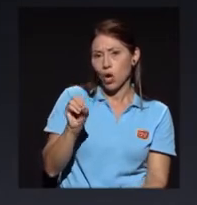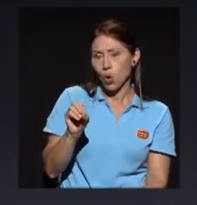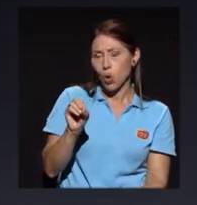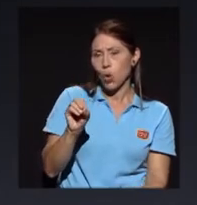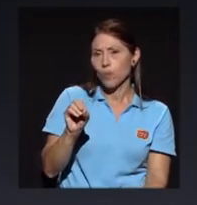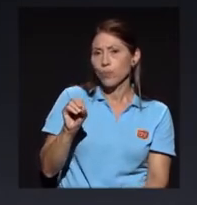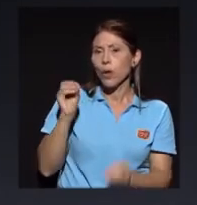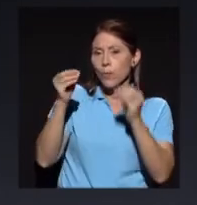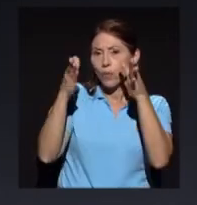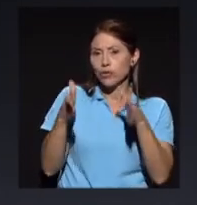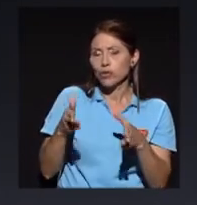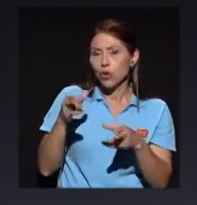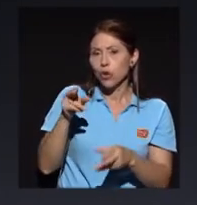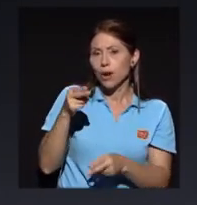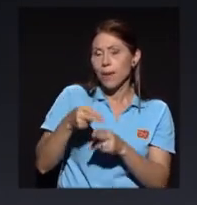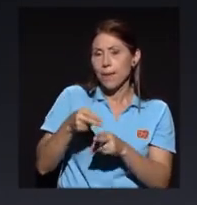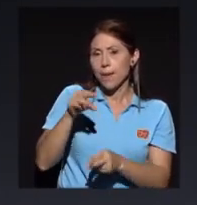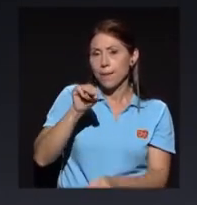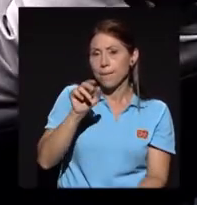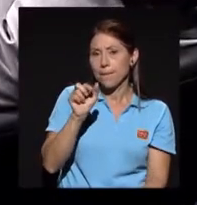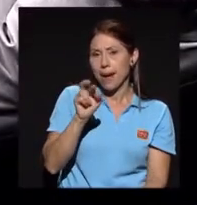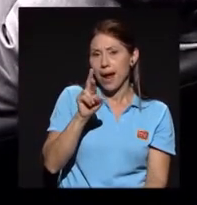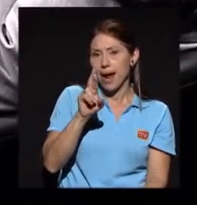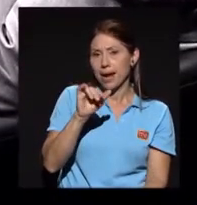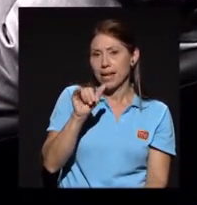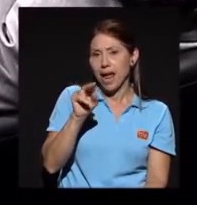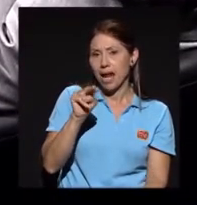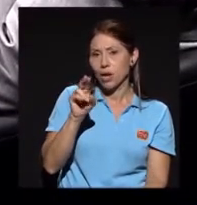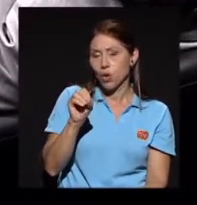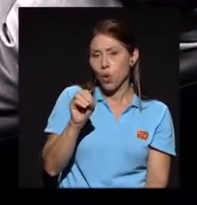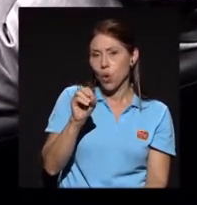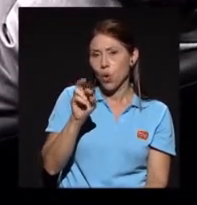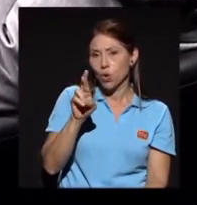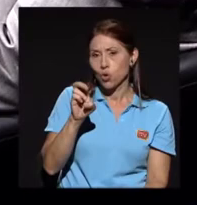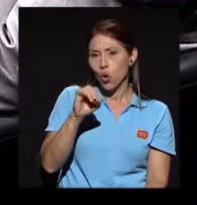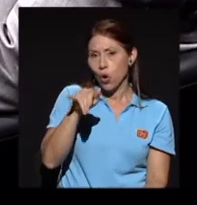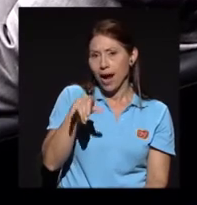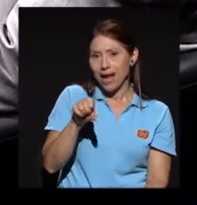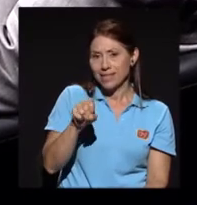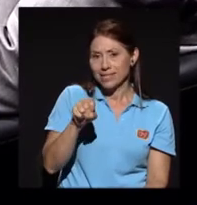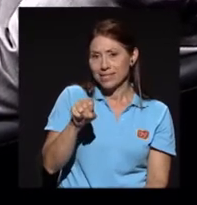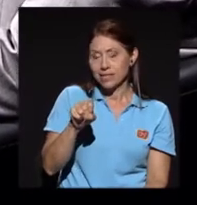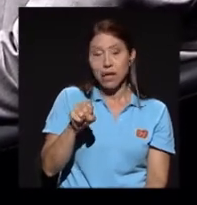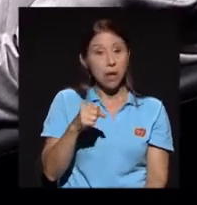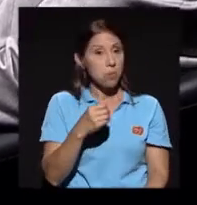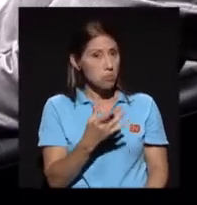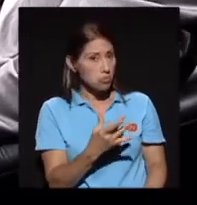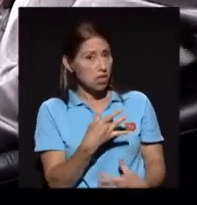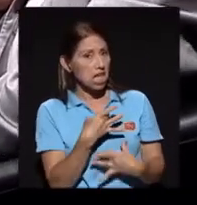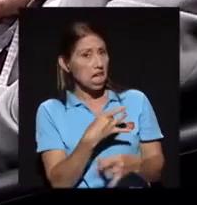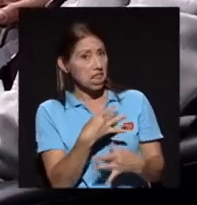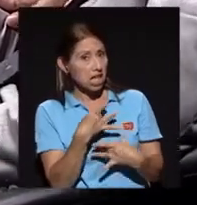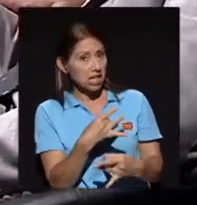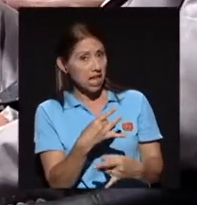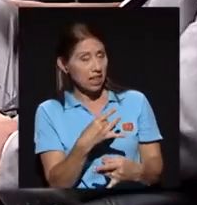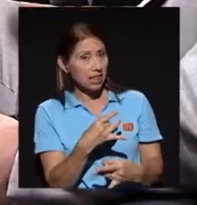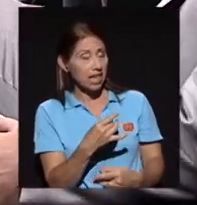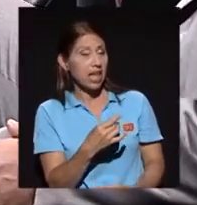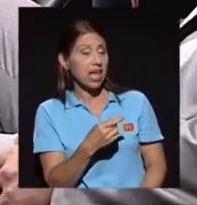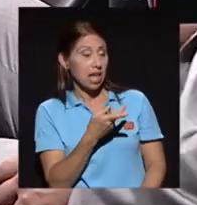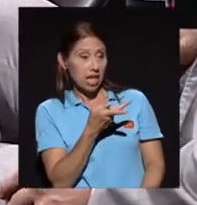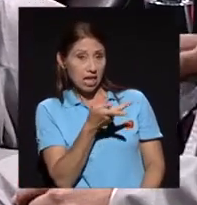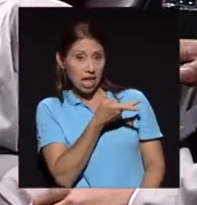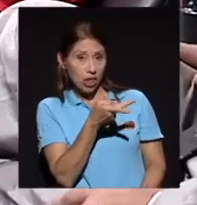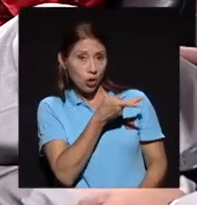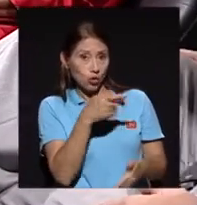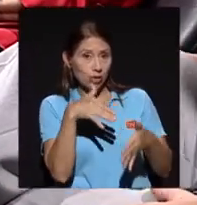Mariano Rojas, sí. Mariano pues, Rojas. Qué interesante, no me quiero detener en eso, pero qué interesante que dos de los discípulos de